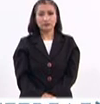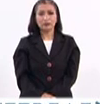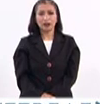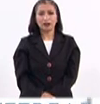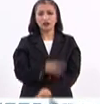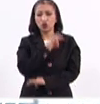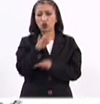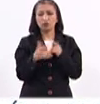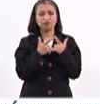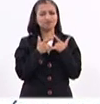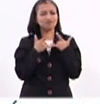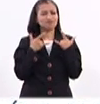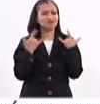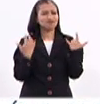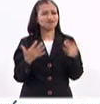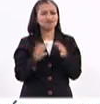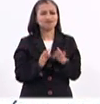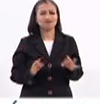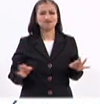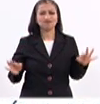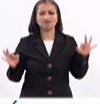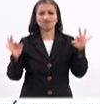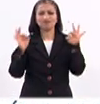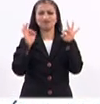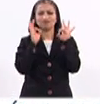un acontecimiento